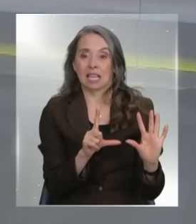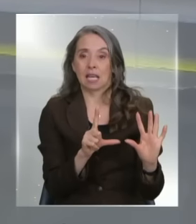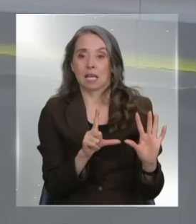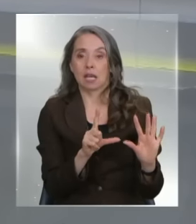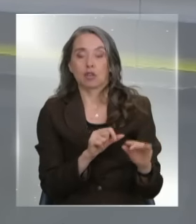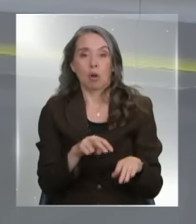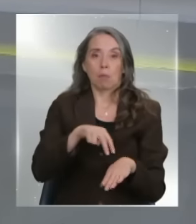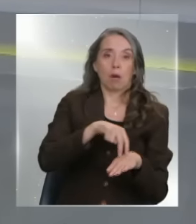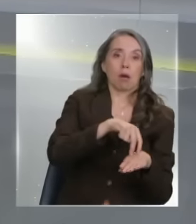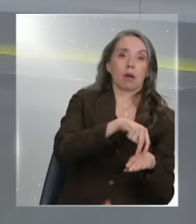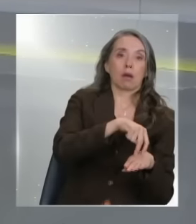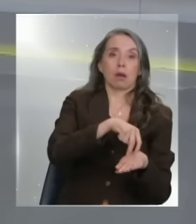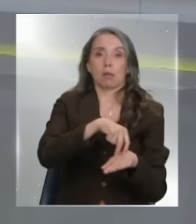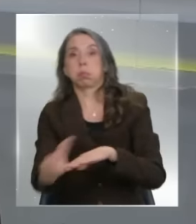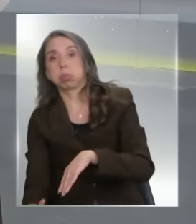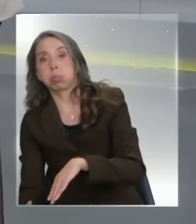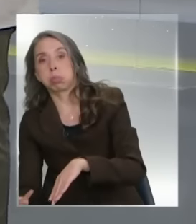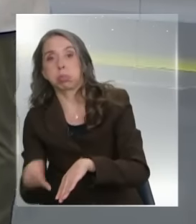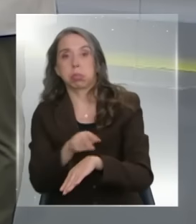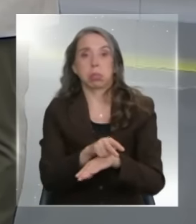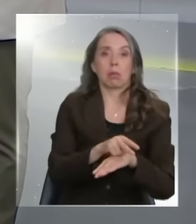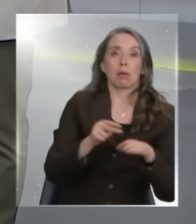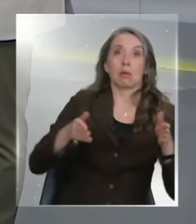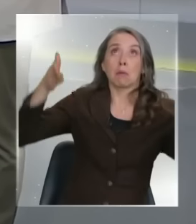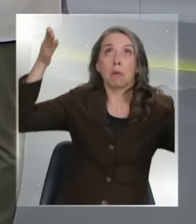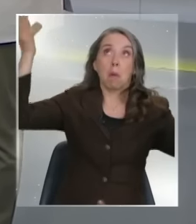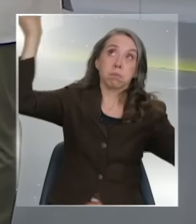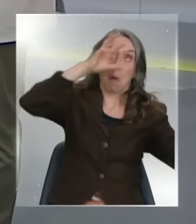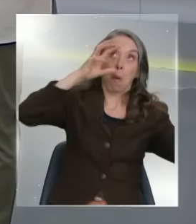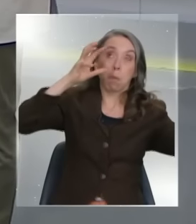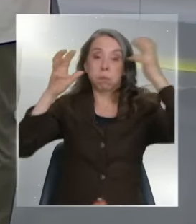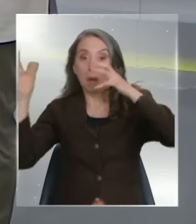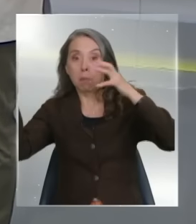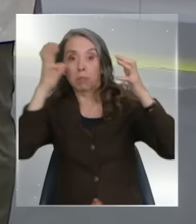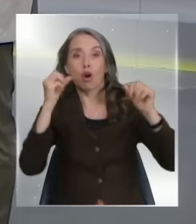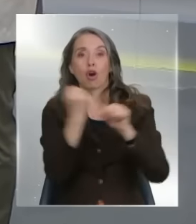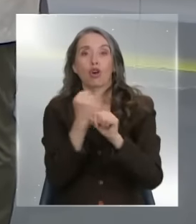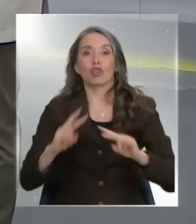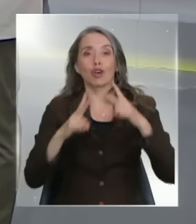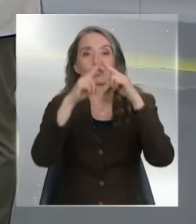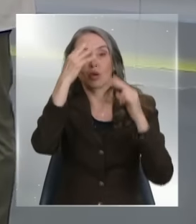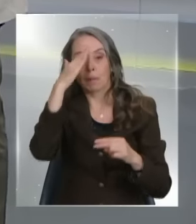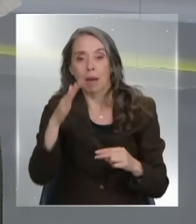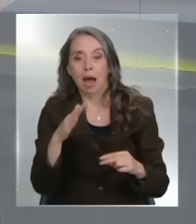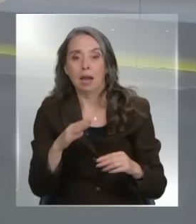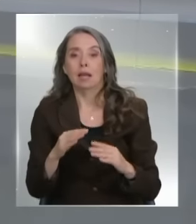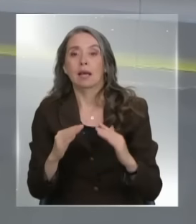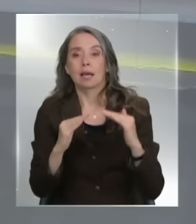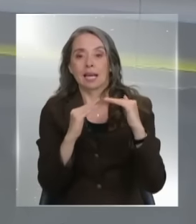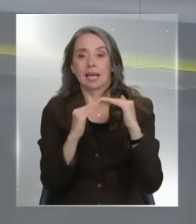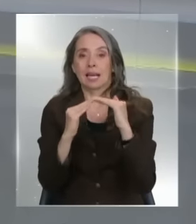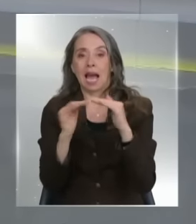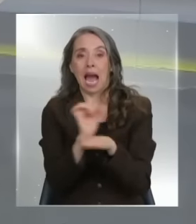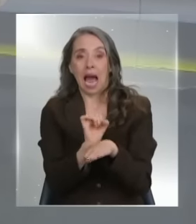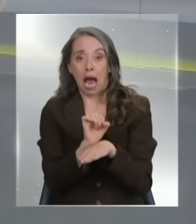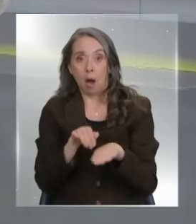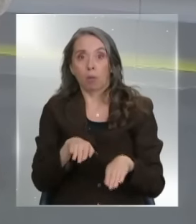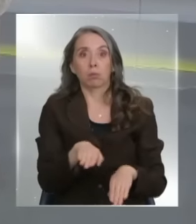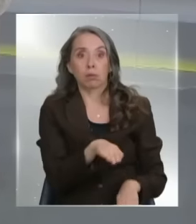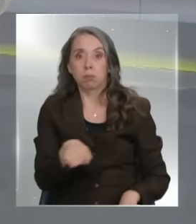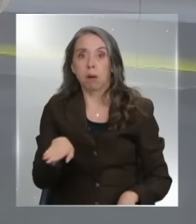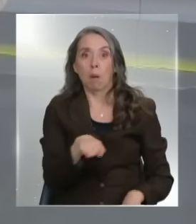para mantenernos en pie. Caen pedazos de construcciones mal terminadas e incluso es perceptible desde dentro de un vehículo en